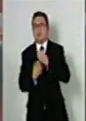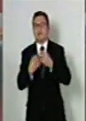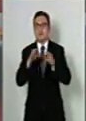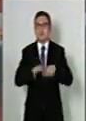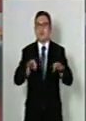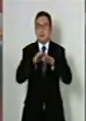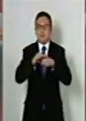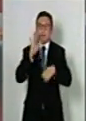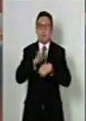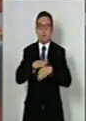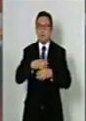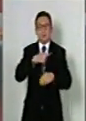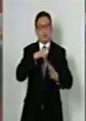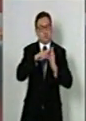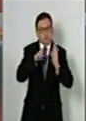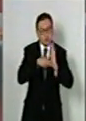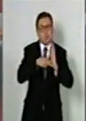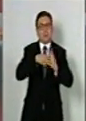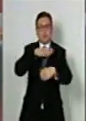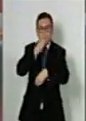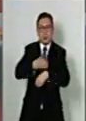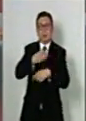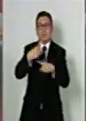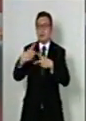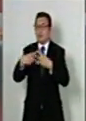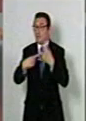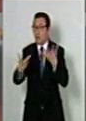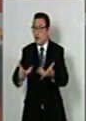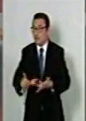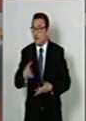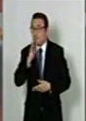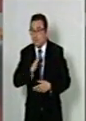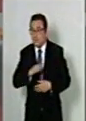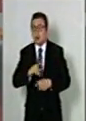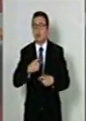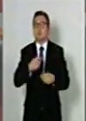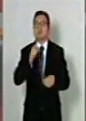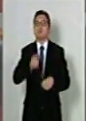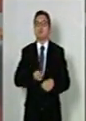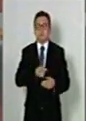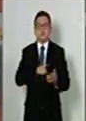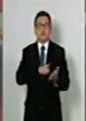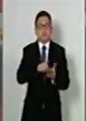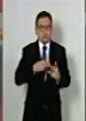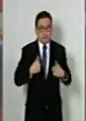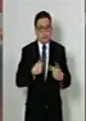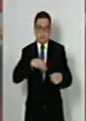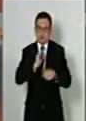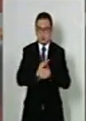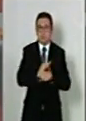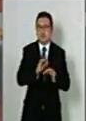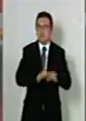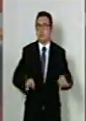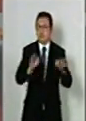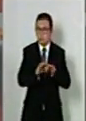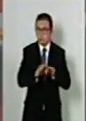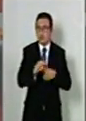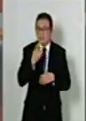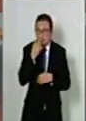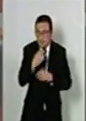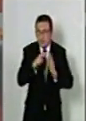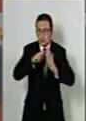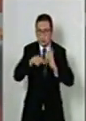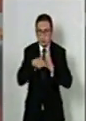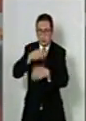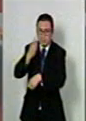normas penales que tipifican ciertas conductas es la protección de los derechos fundamentales. Para eso son las normas